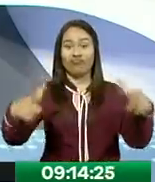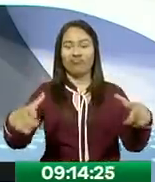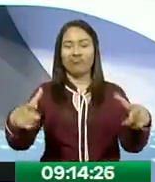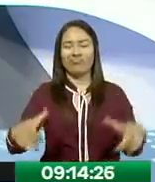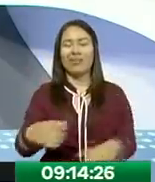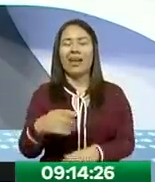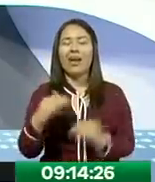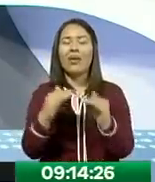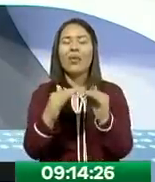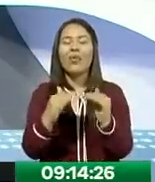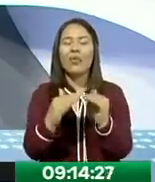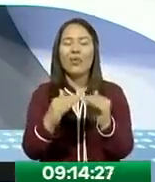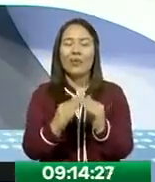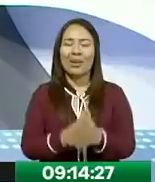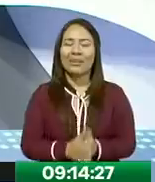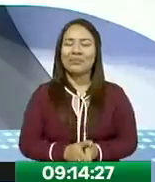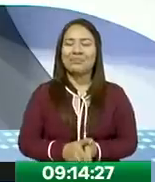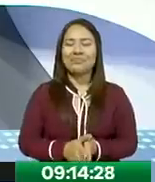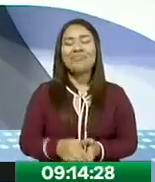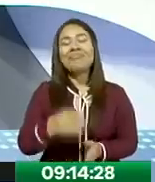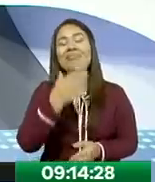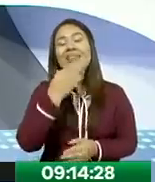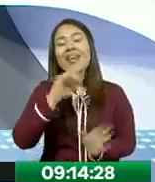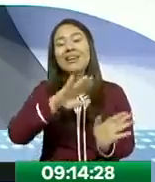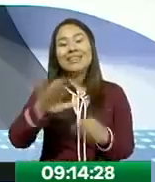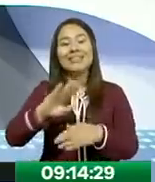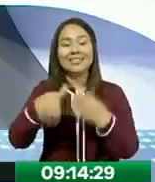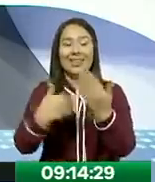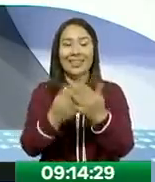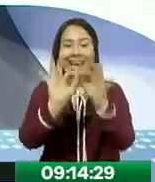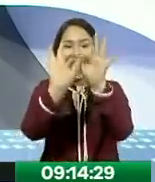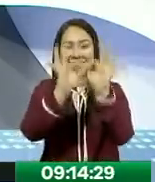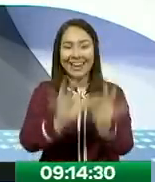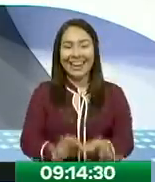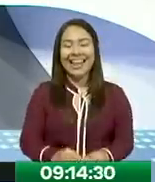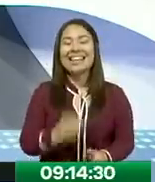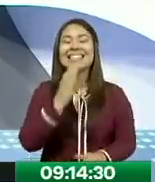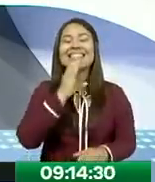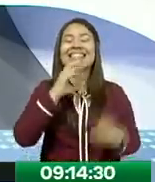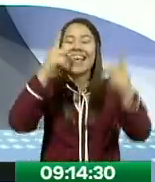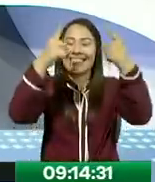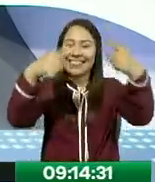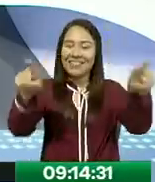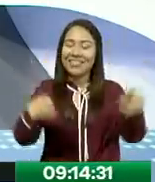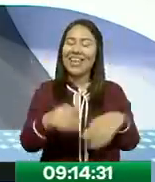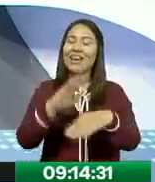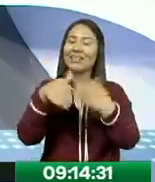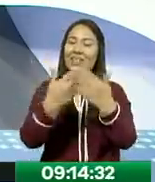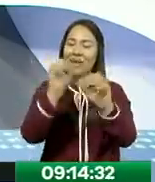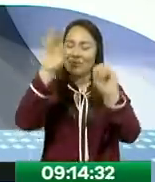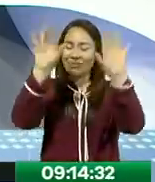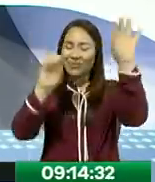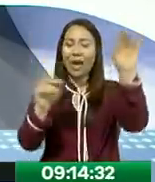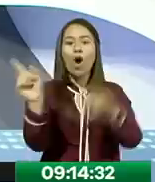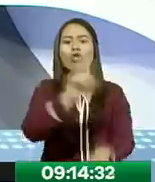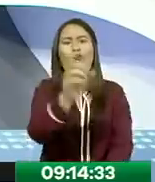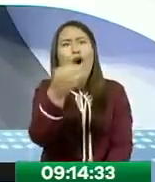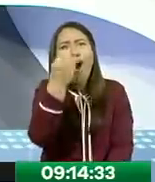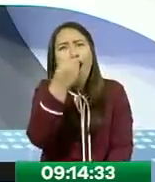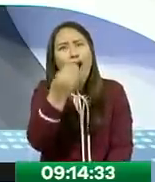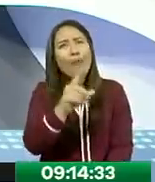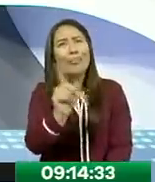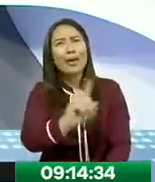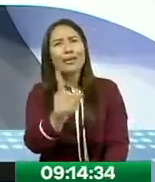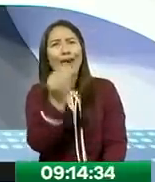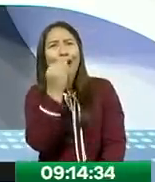Bueno. Todo listo entonces para la cena navideña y de fin de año. Muy bien, mi querida Pili. No coma mucho, Pili,